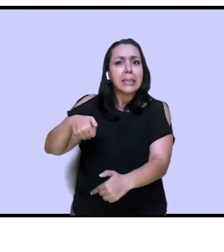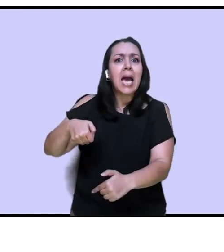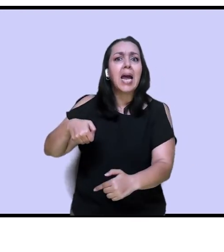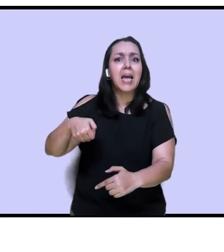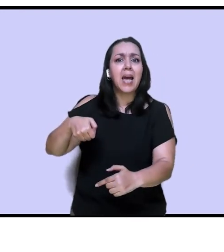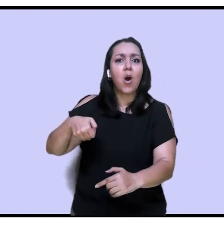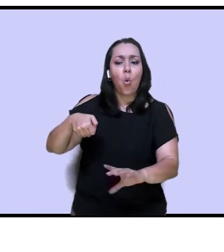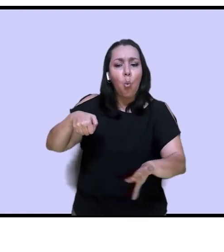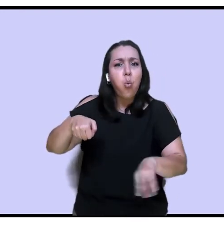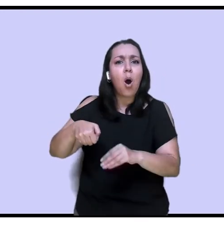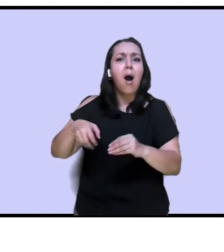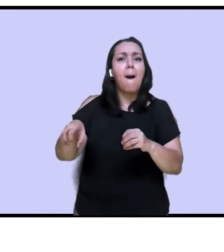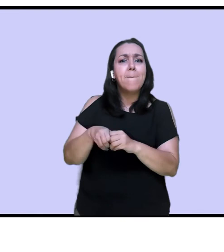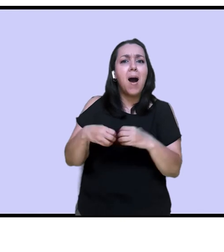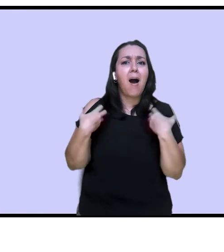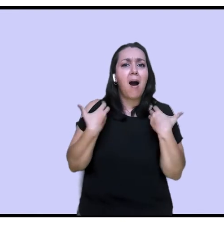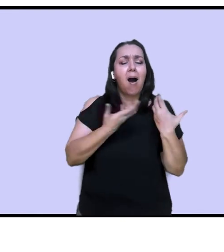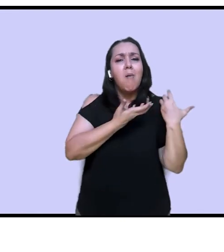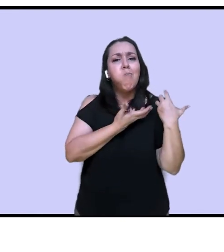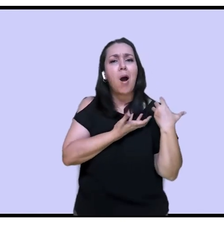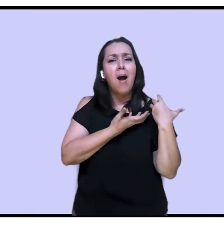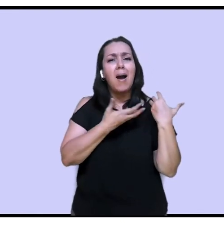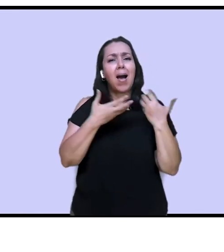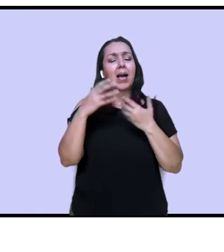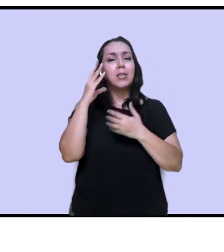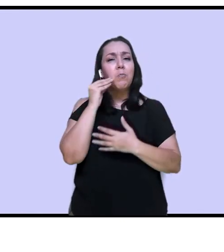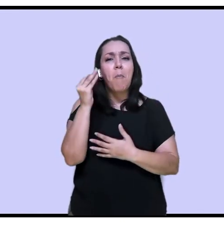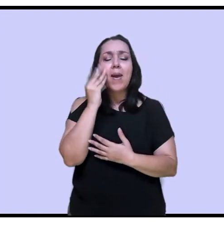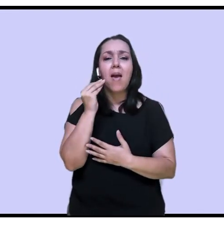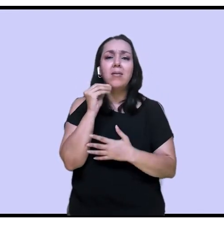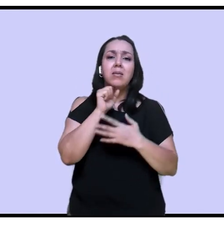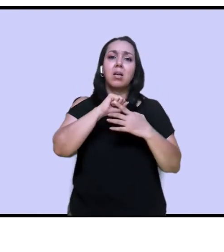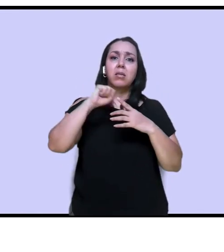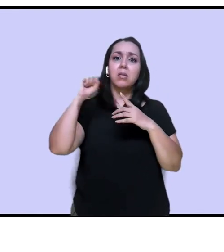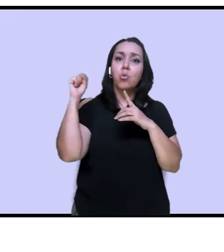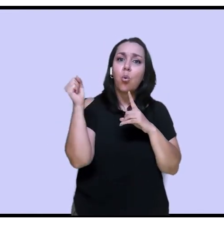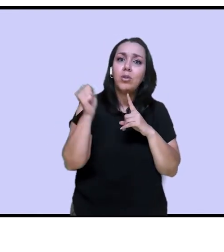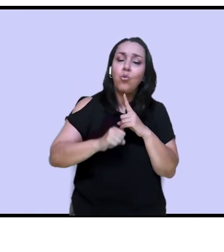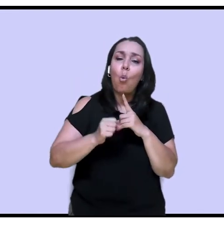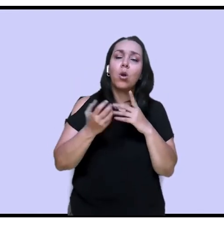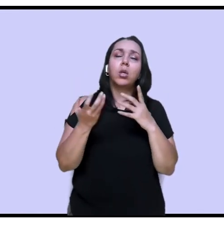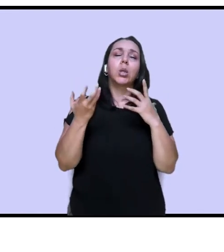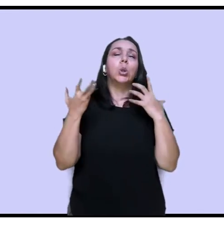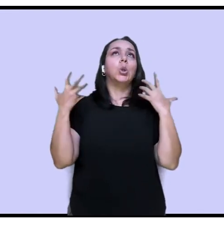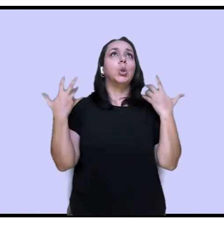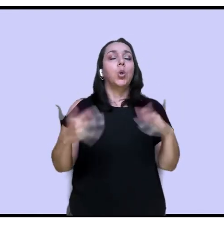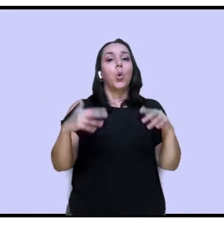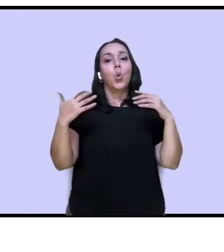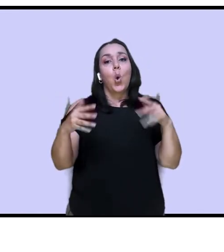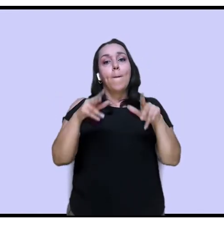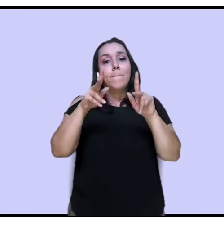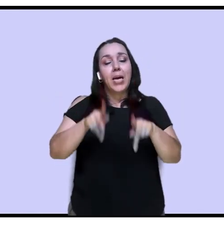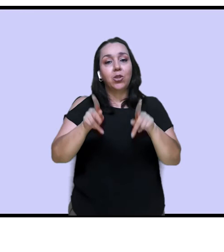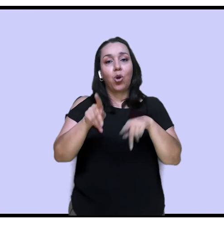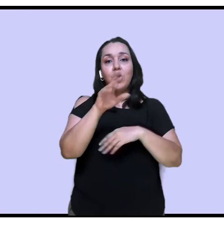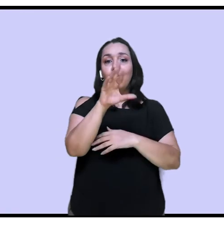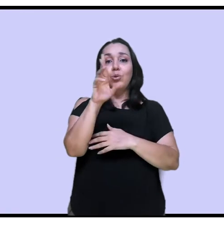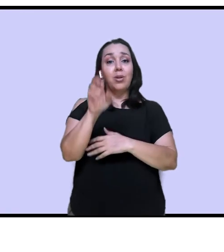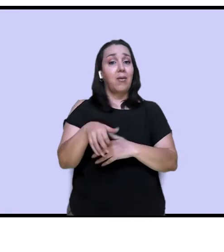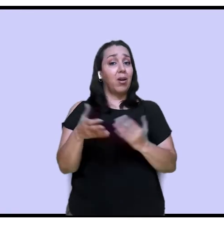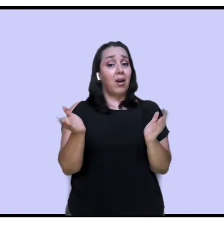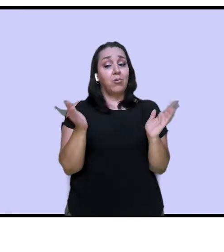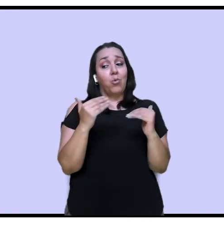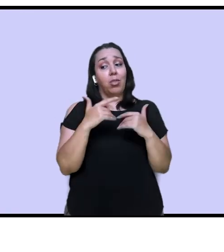traen una valija adicional de experiencias y situaciones que muchas personas costarricenses